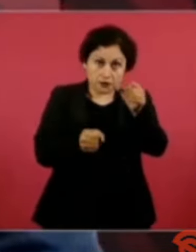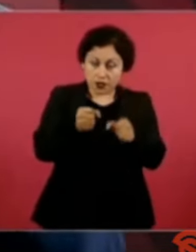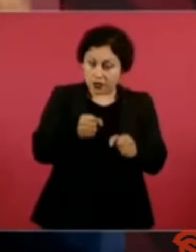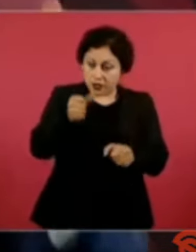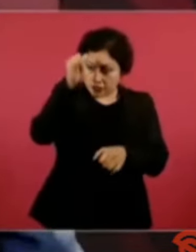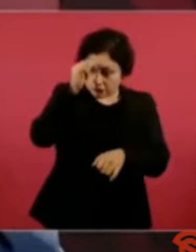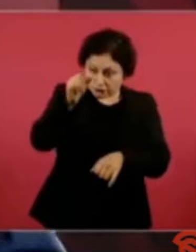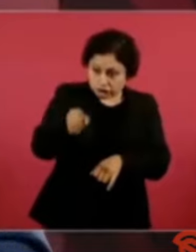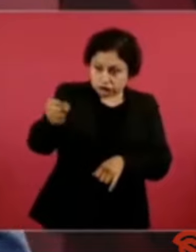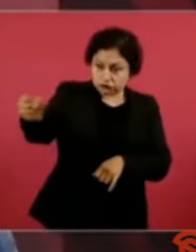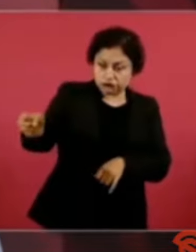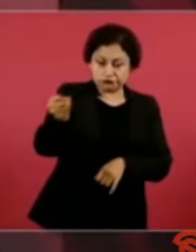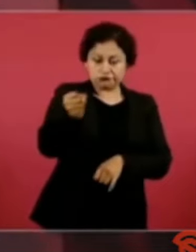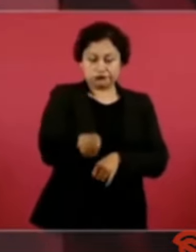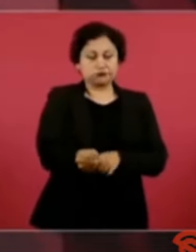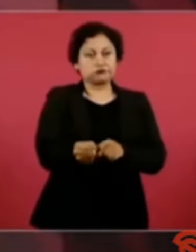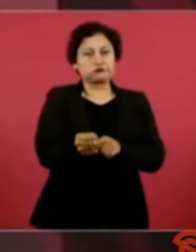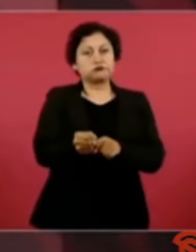Porque